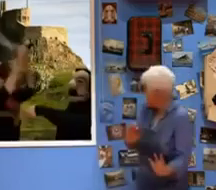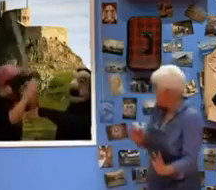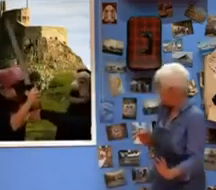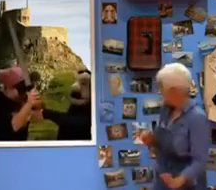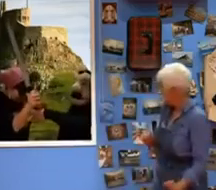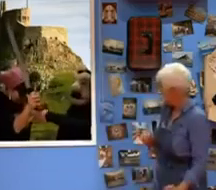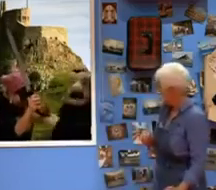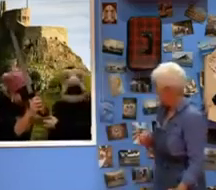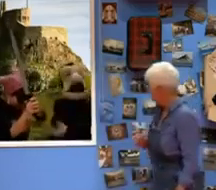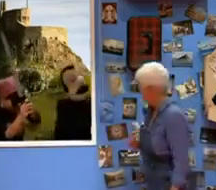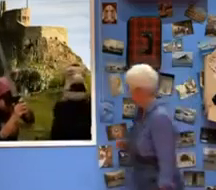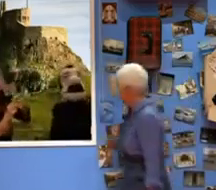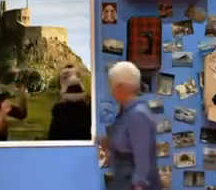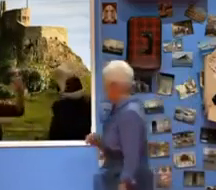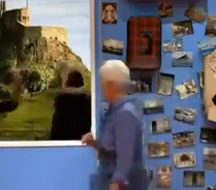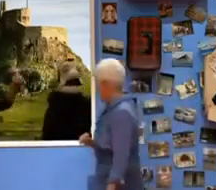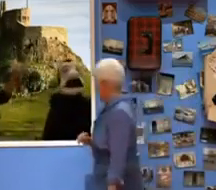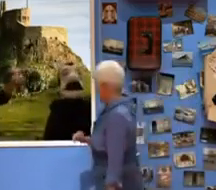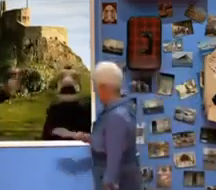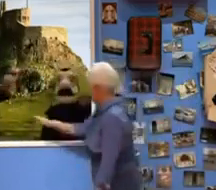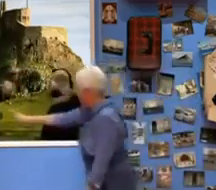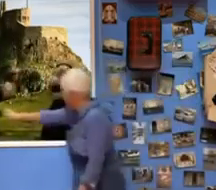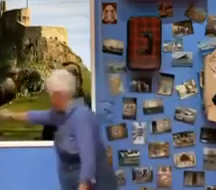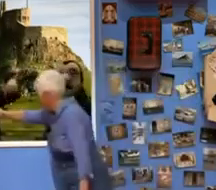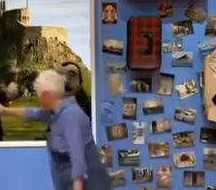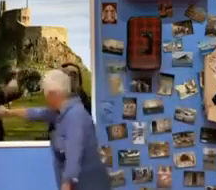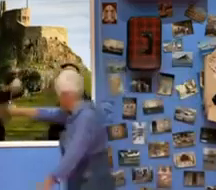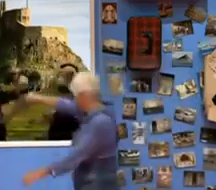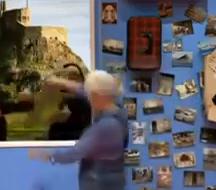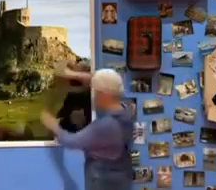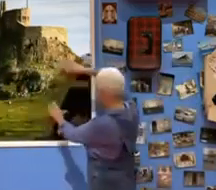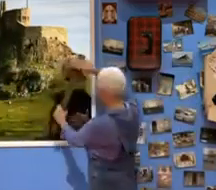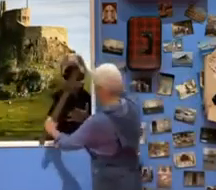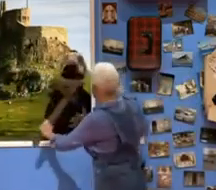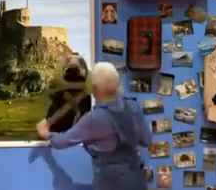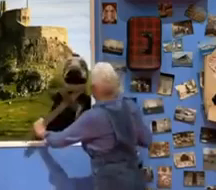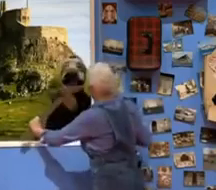¡Ay! ¿Ya lo vio? No puede hacerlo. A ver, déjeme, le ayudo.